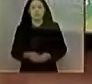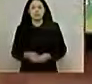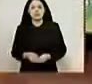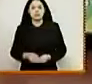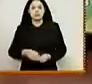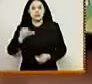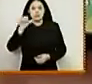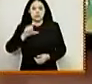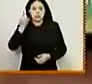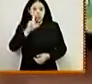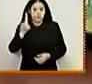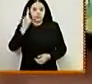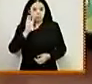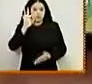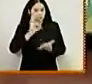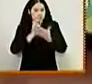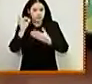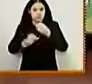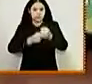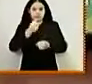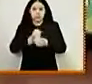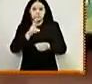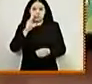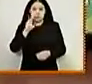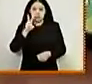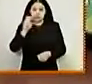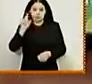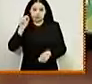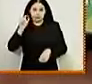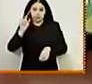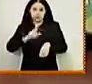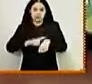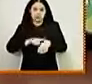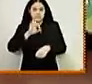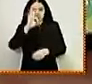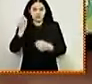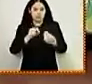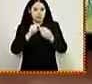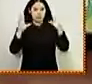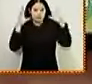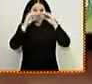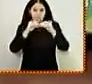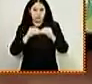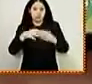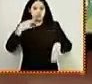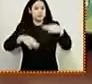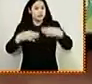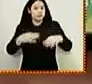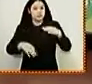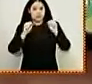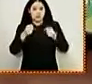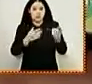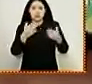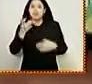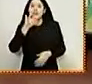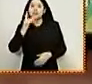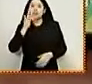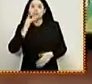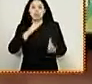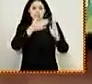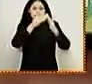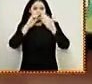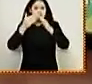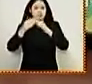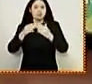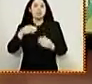Hoy es domingo 9 de febrero del año 2020 y el reloj marca las 9 en punto de la noche. Qué alegría el poder llevarles la suerte hasta sus casas